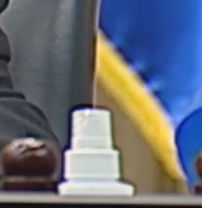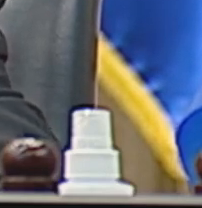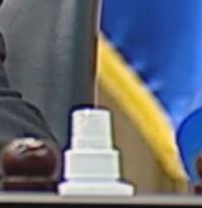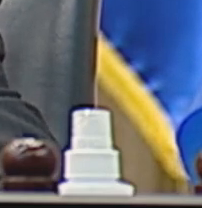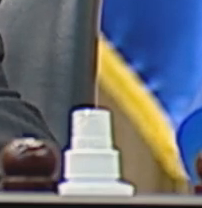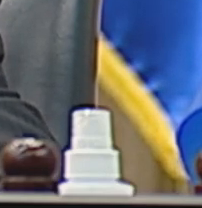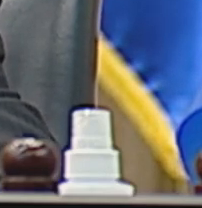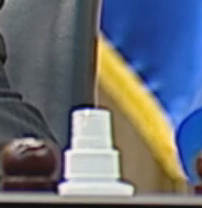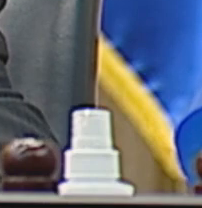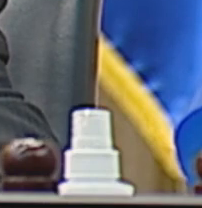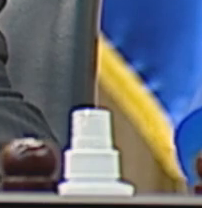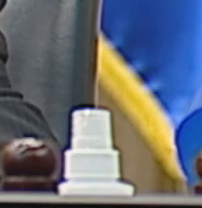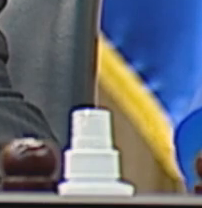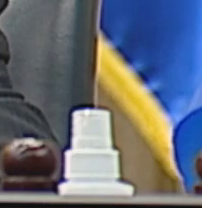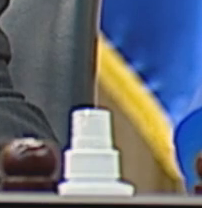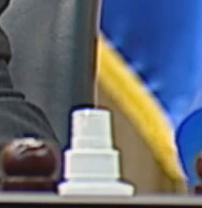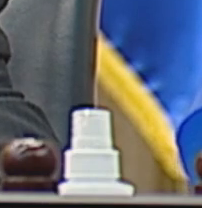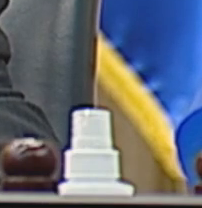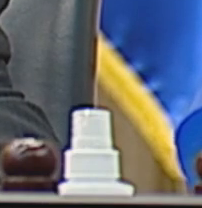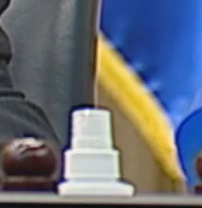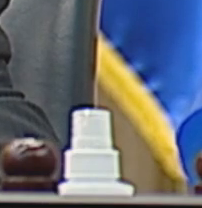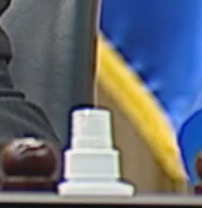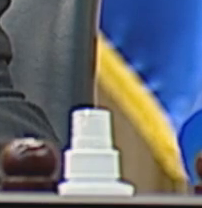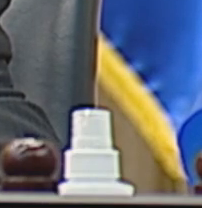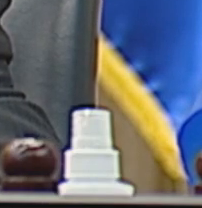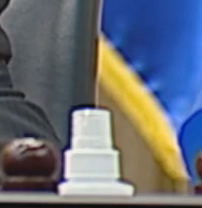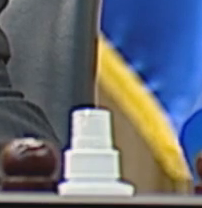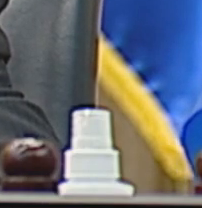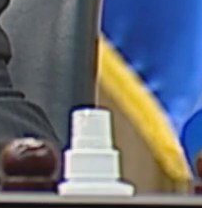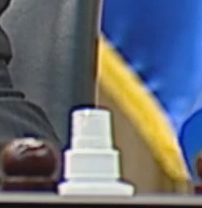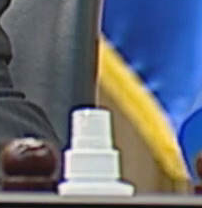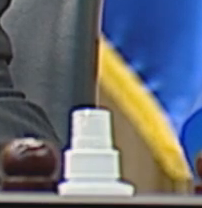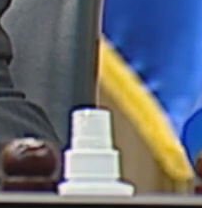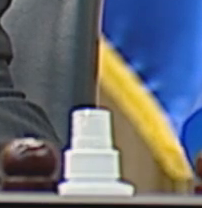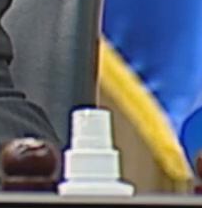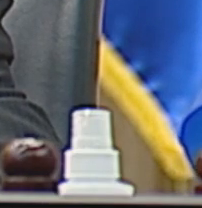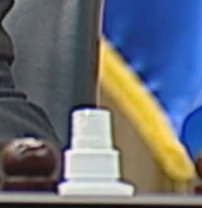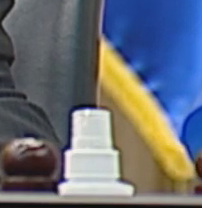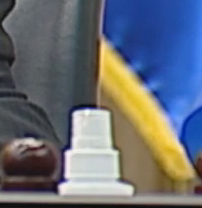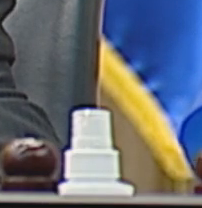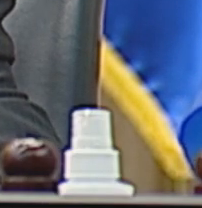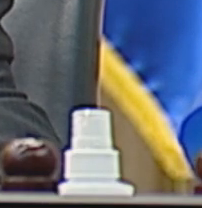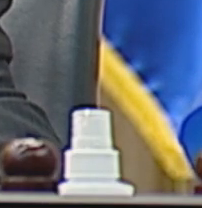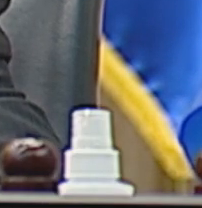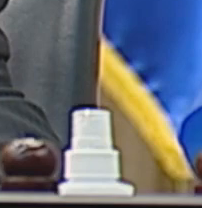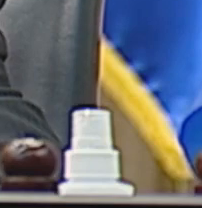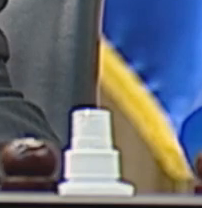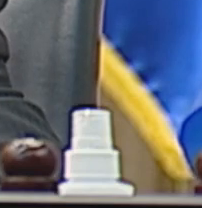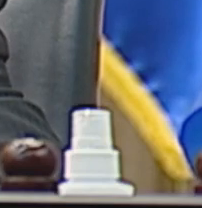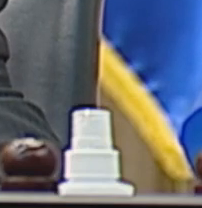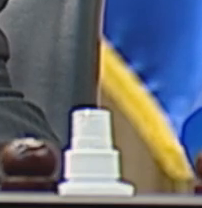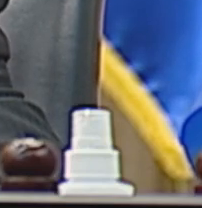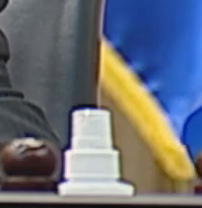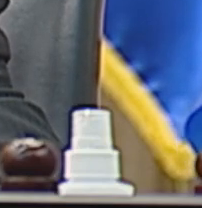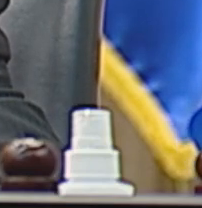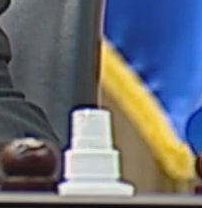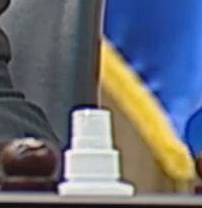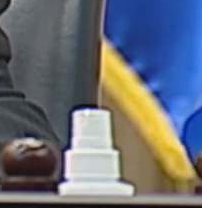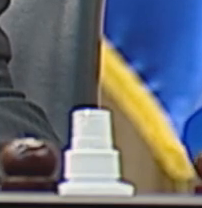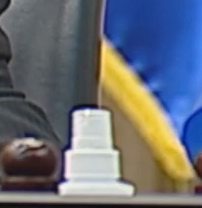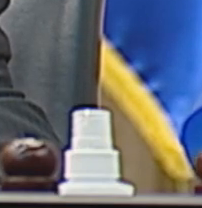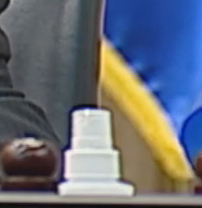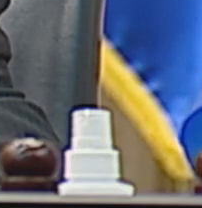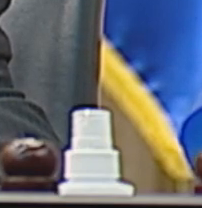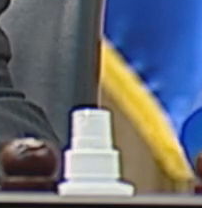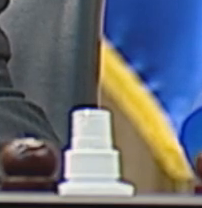pueblo salvadoreño, pero quisiera también reiterar, señor presidente, que se hizo mención oficial aquí en la